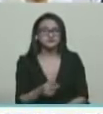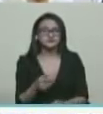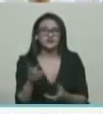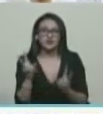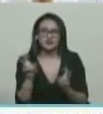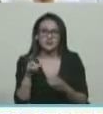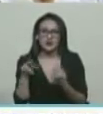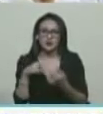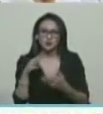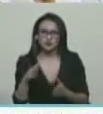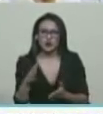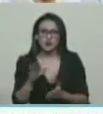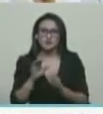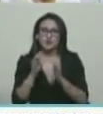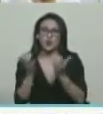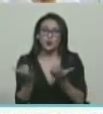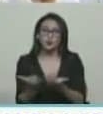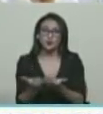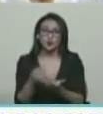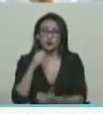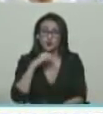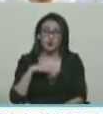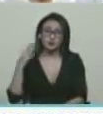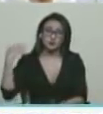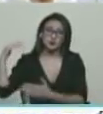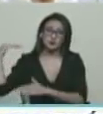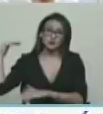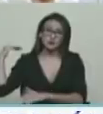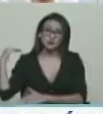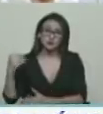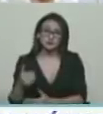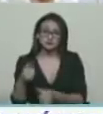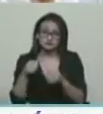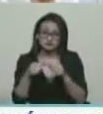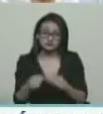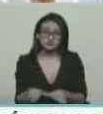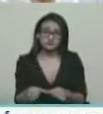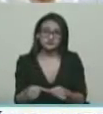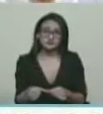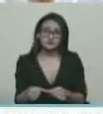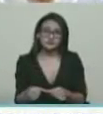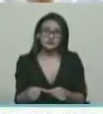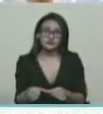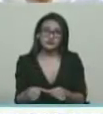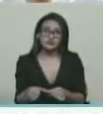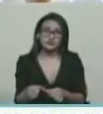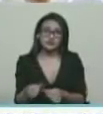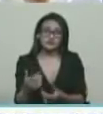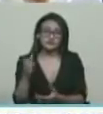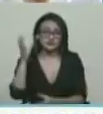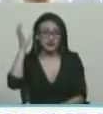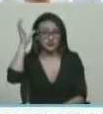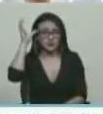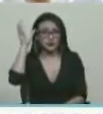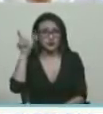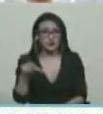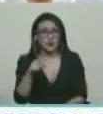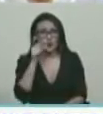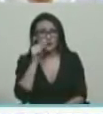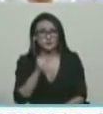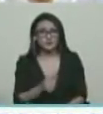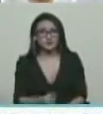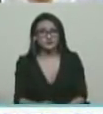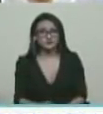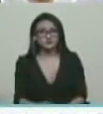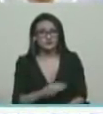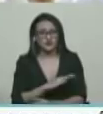revolucionarios del mundo, legendaria, pudiéramos decir, por su permanencia en el tiempo y su sabiduría, nos llena inclusive